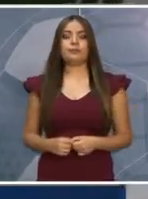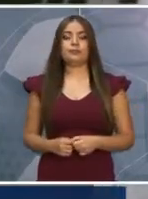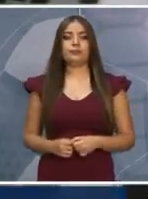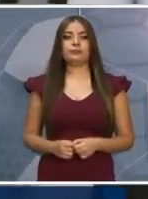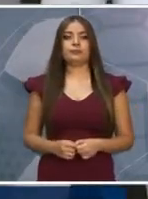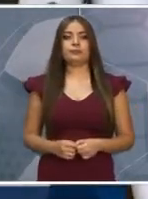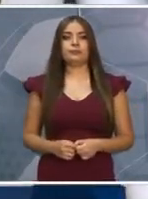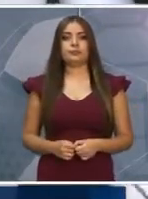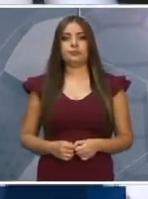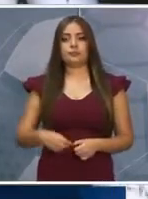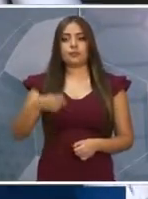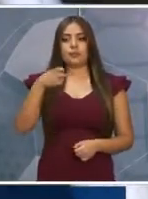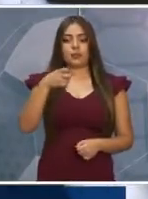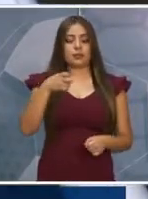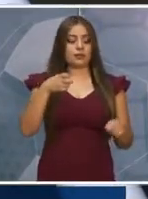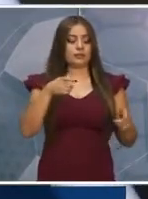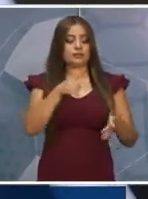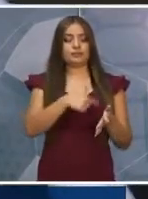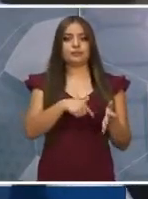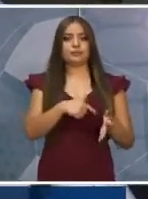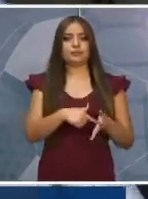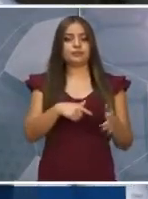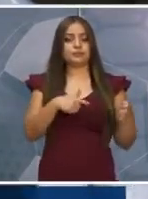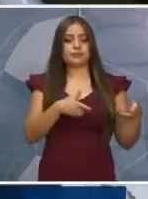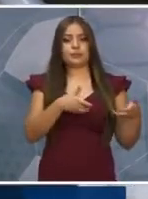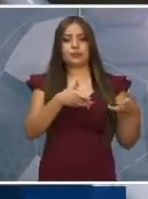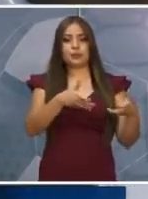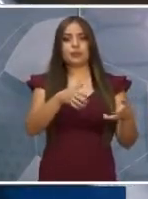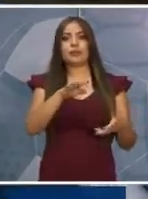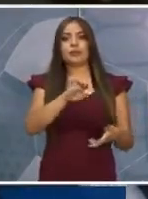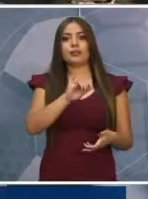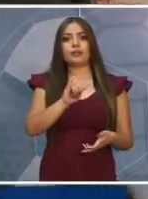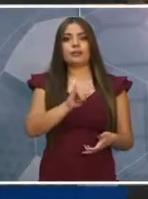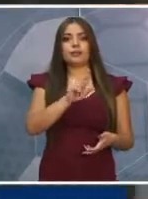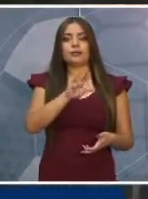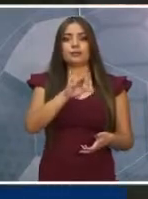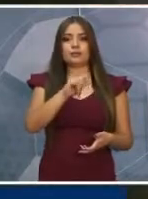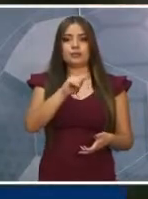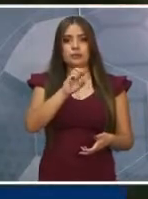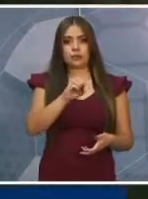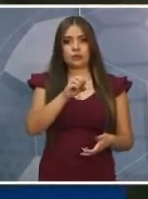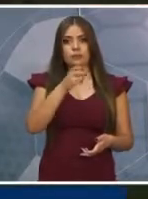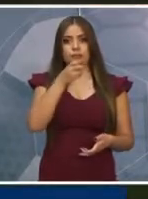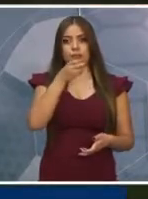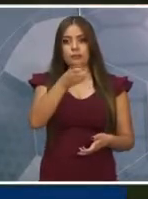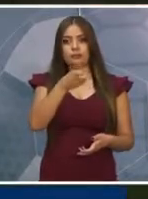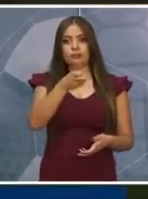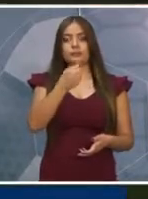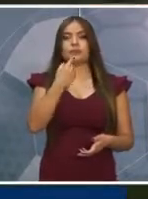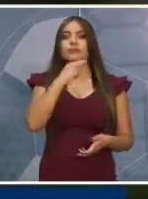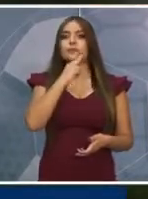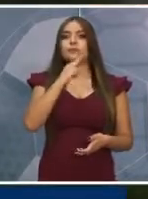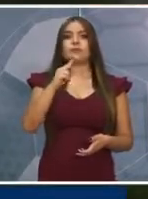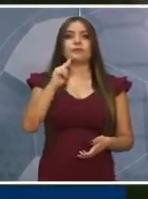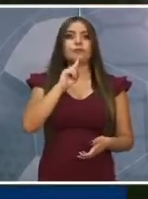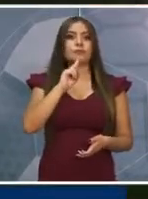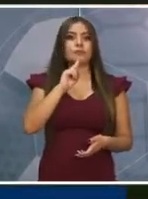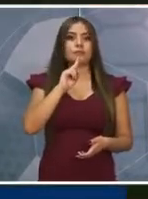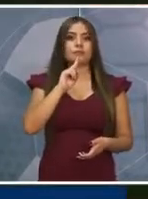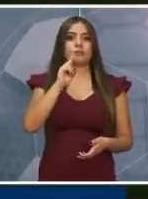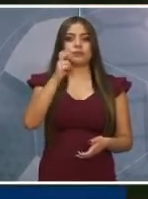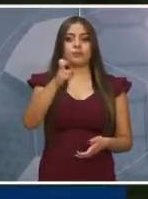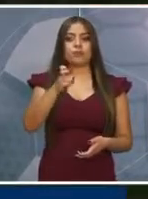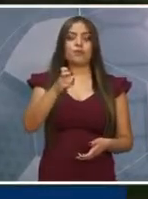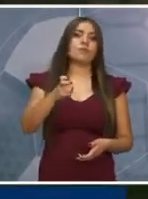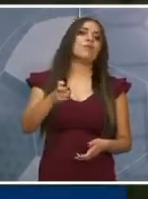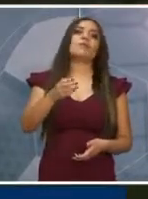es el Boulevard Ejército Mexicano. Ahí el reporte para que las autoridades del Ayuntamiento de